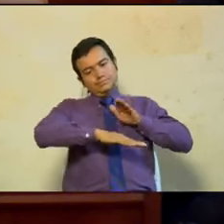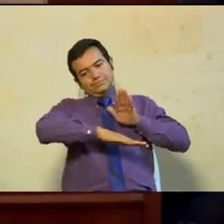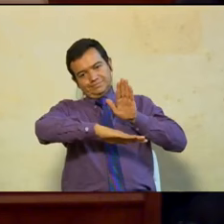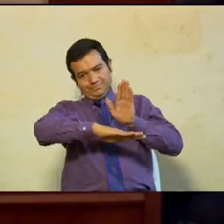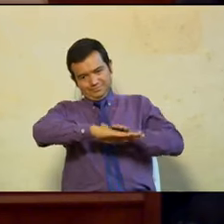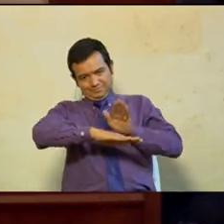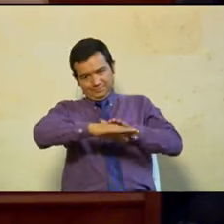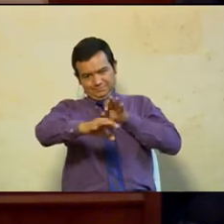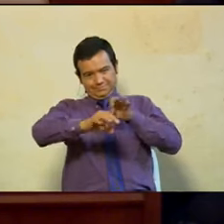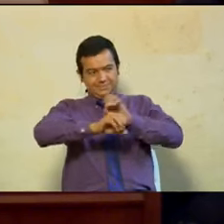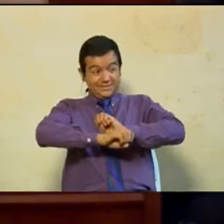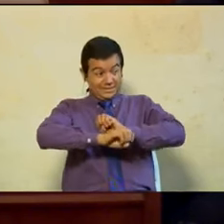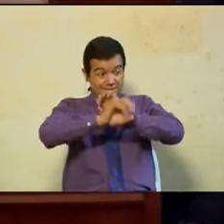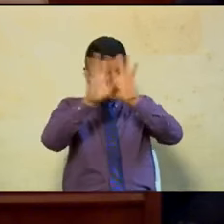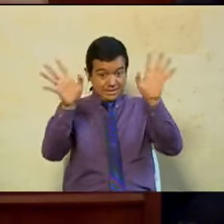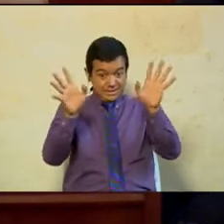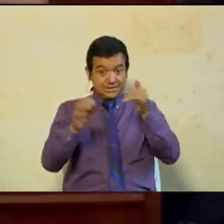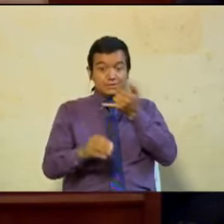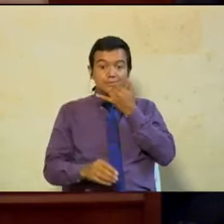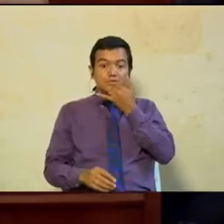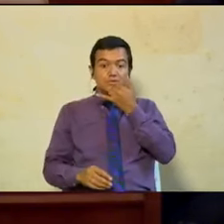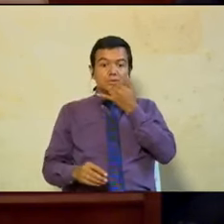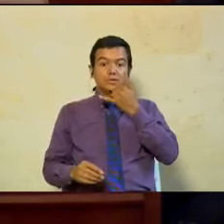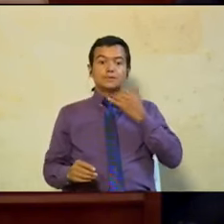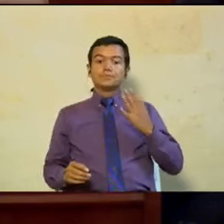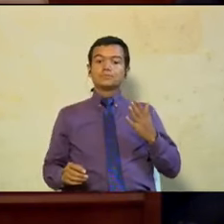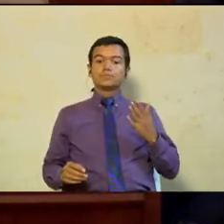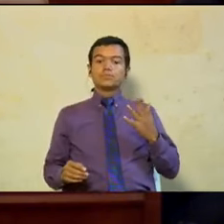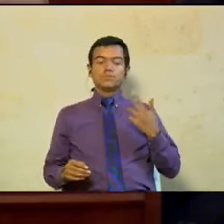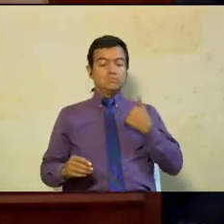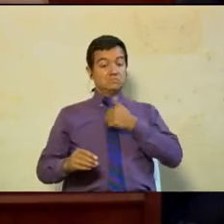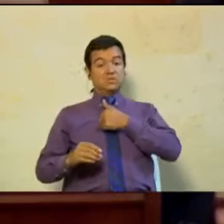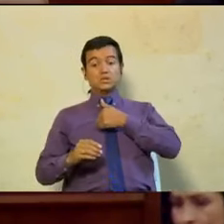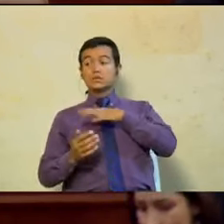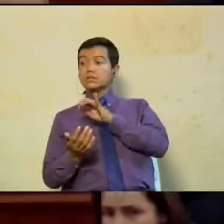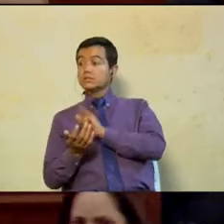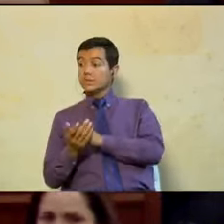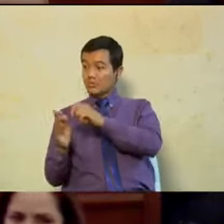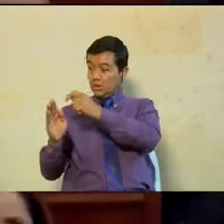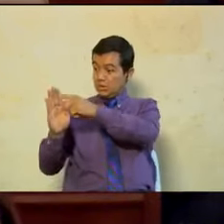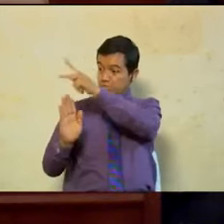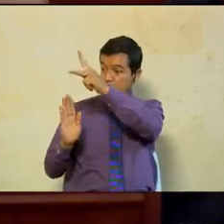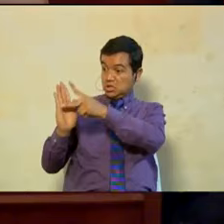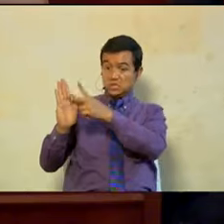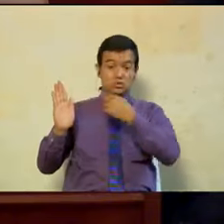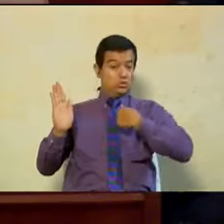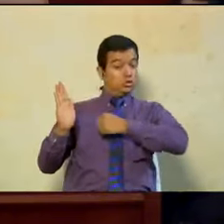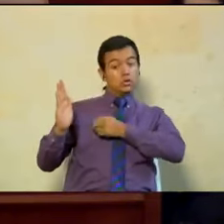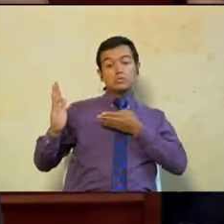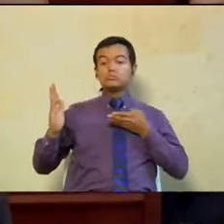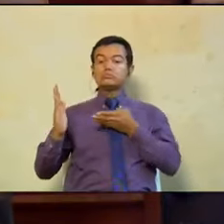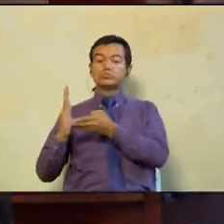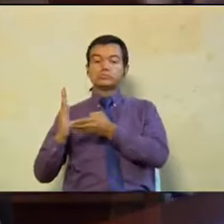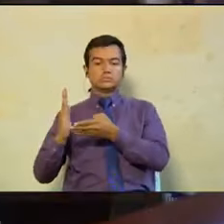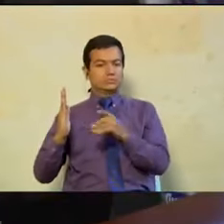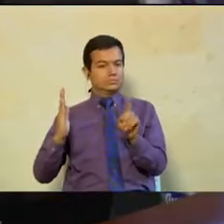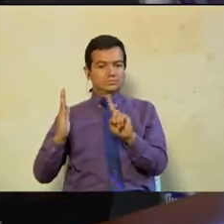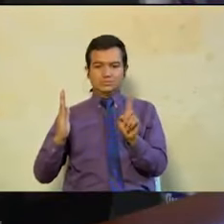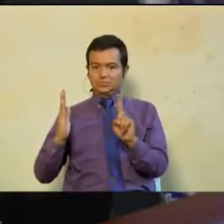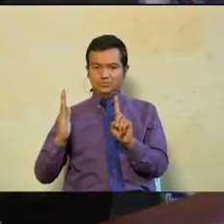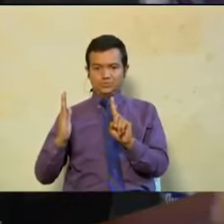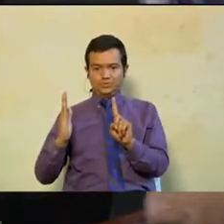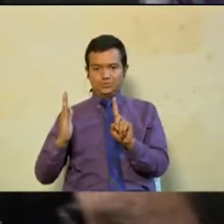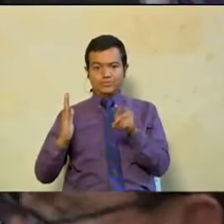dejar Claro que en ningún momento nos oponemos al proyecto sobre todo cuando vemos que en el